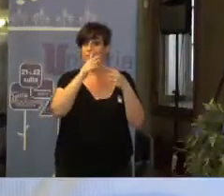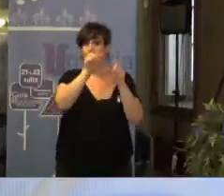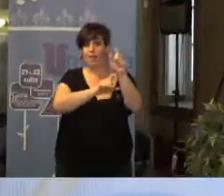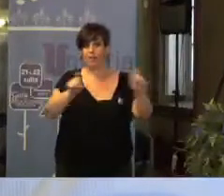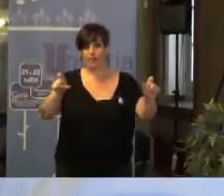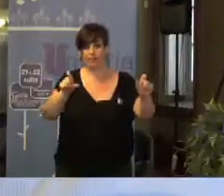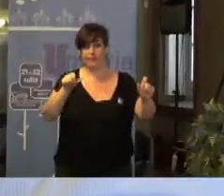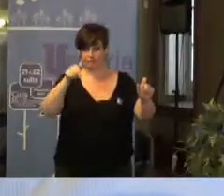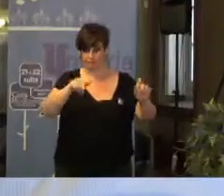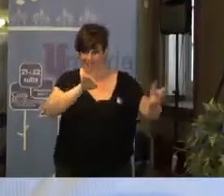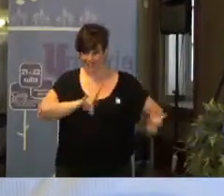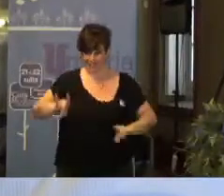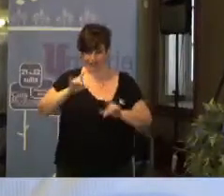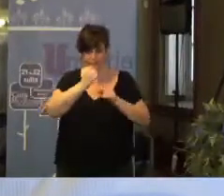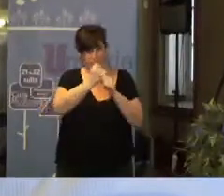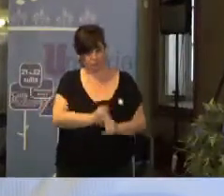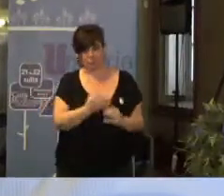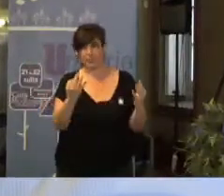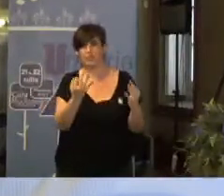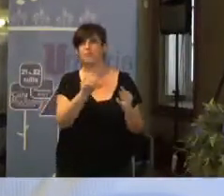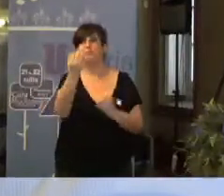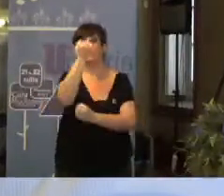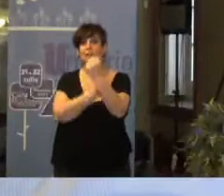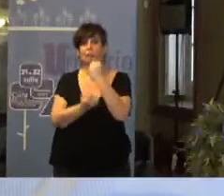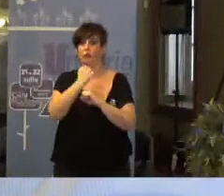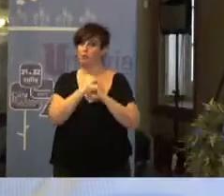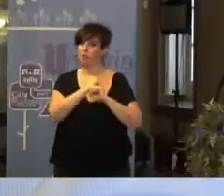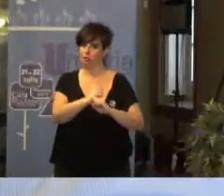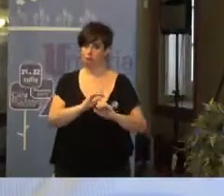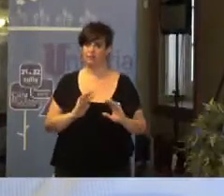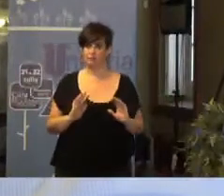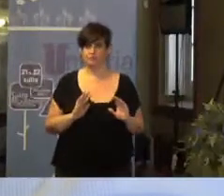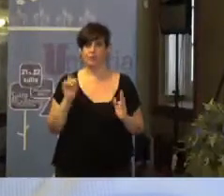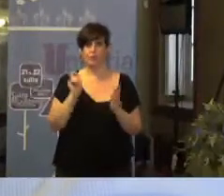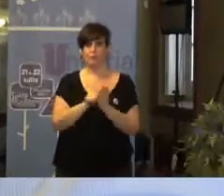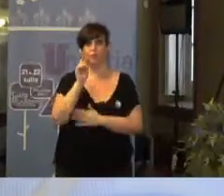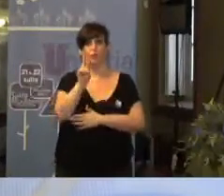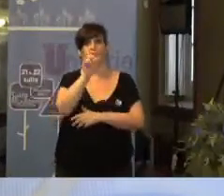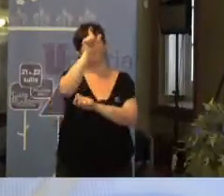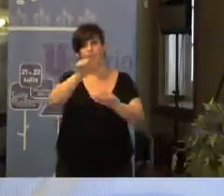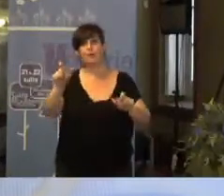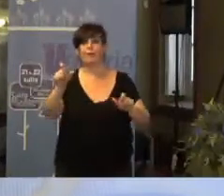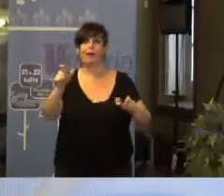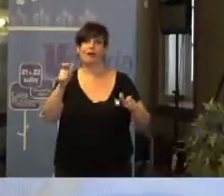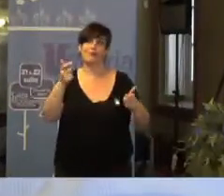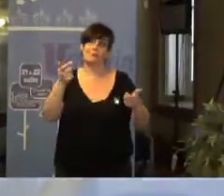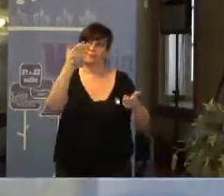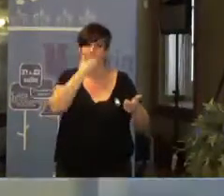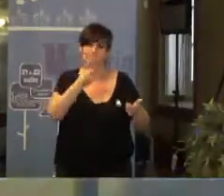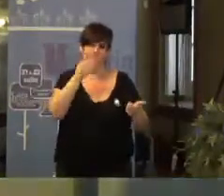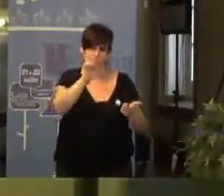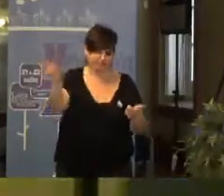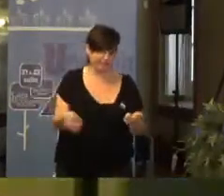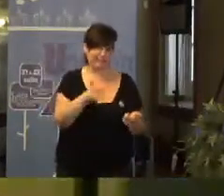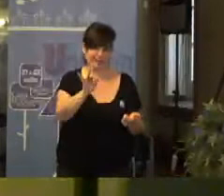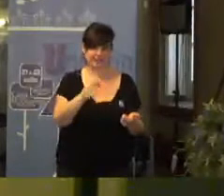territorio, etcétera, etcétera, é que a economía depende diso. Xa non desde un punto de vista humanista, que tamén nos podemos poñer, e eu tería